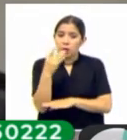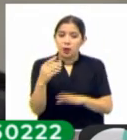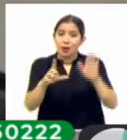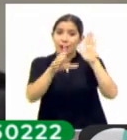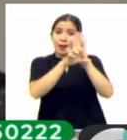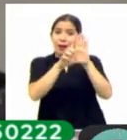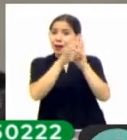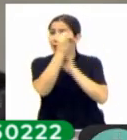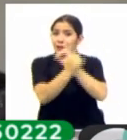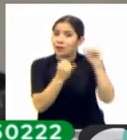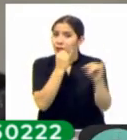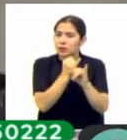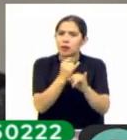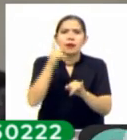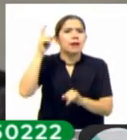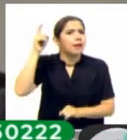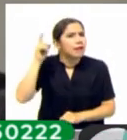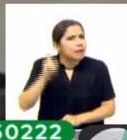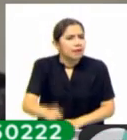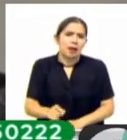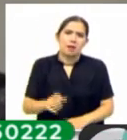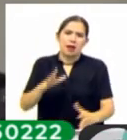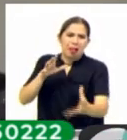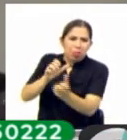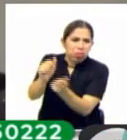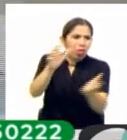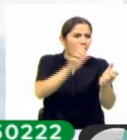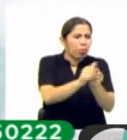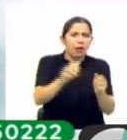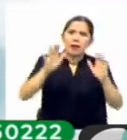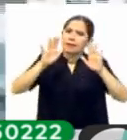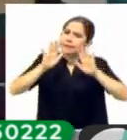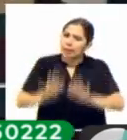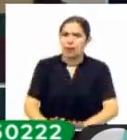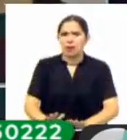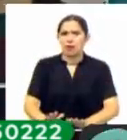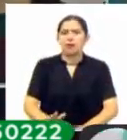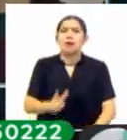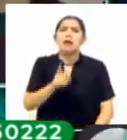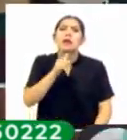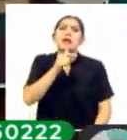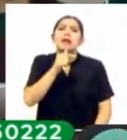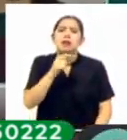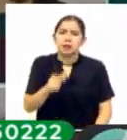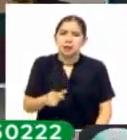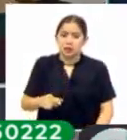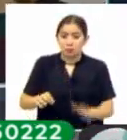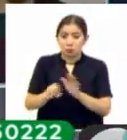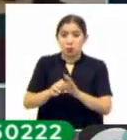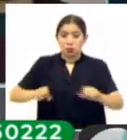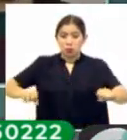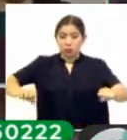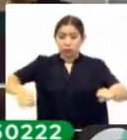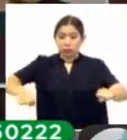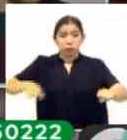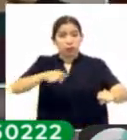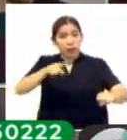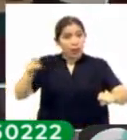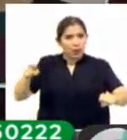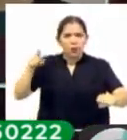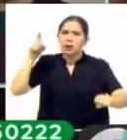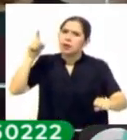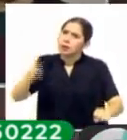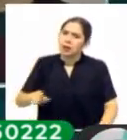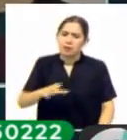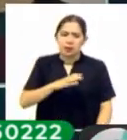que deponer los actos de violencia. Los llamados a hacerlo, en este caso particularmente de los motoqueros, tienen que ser los